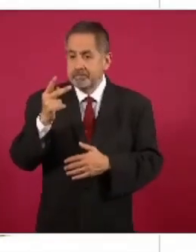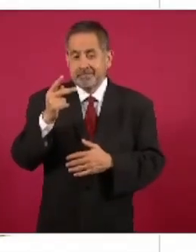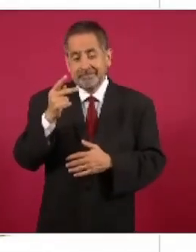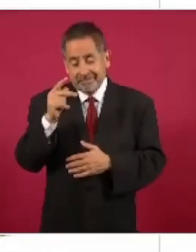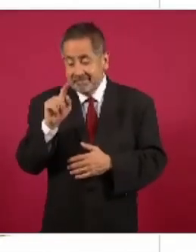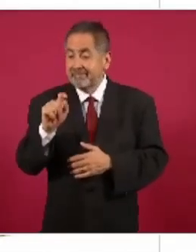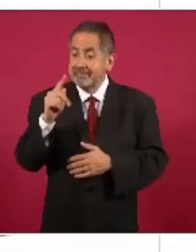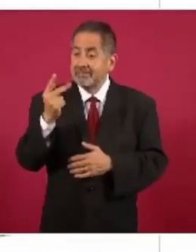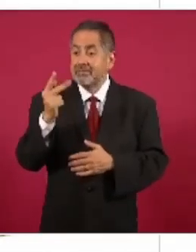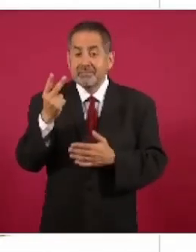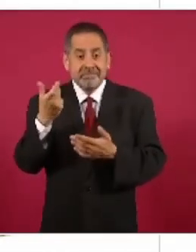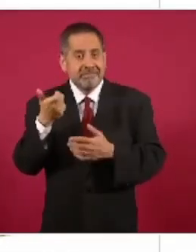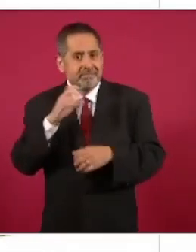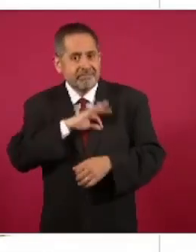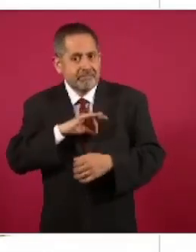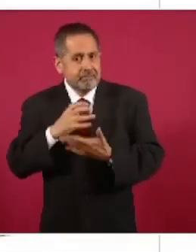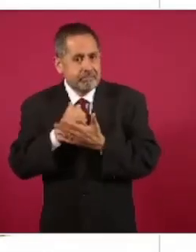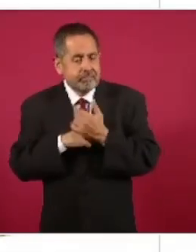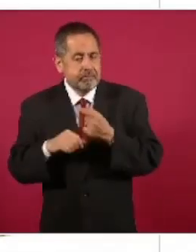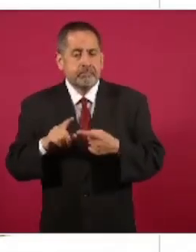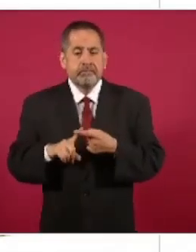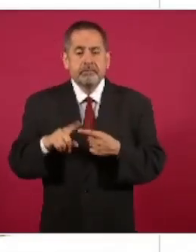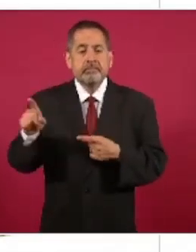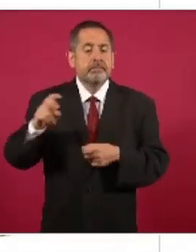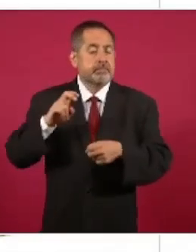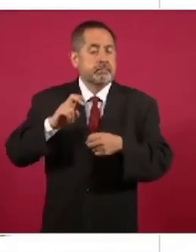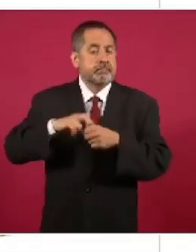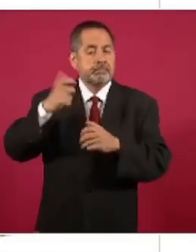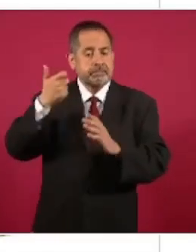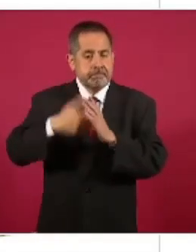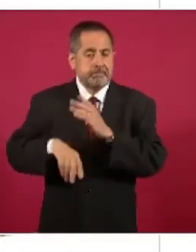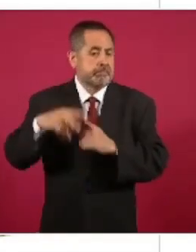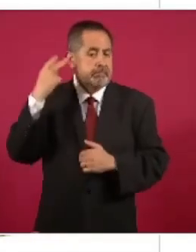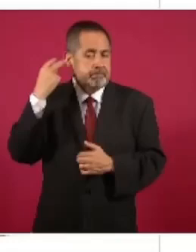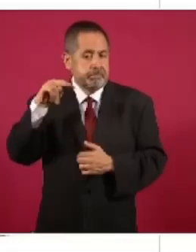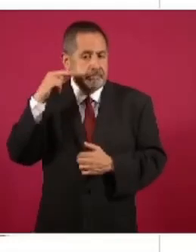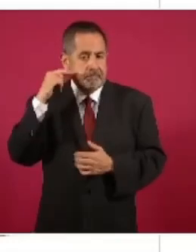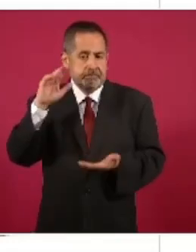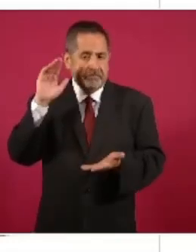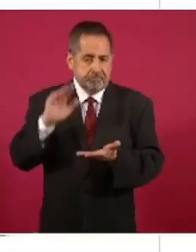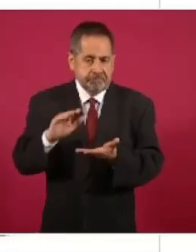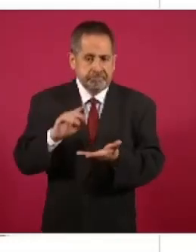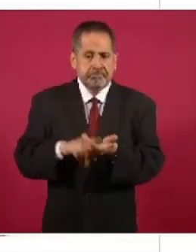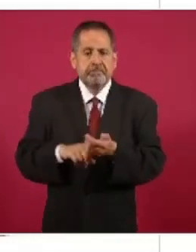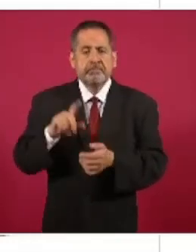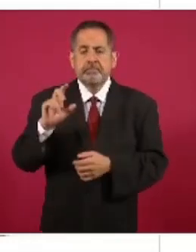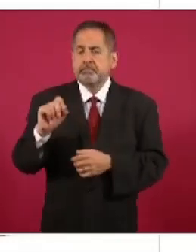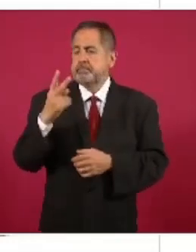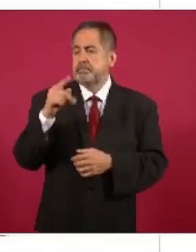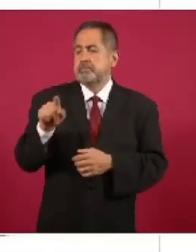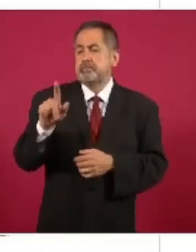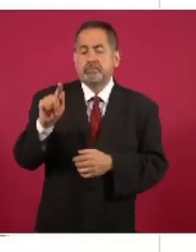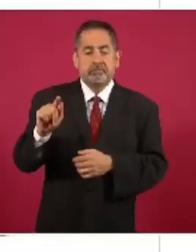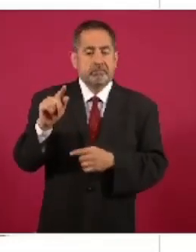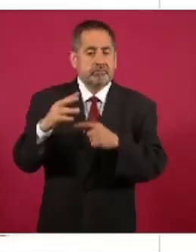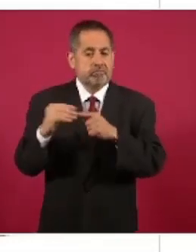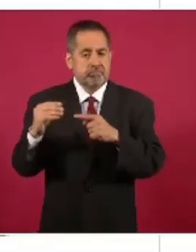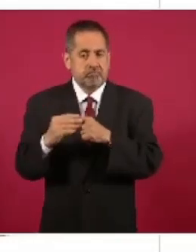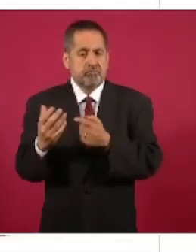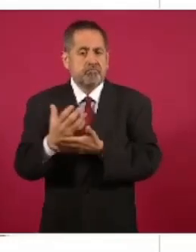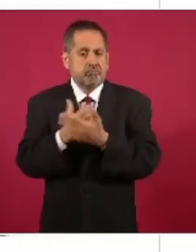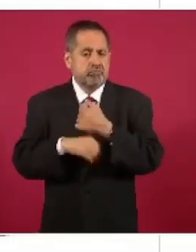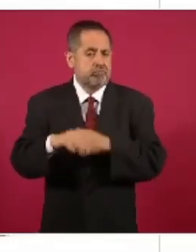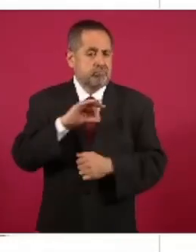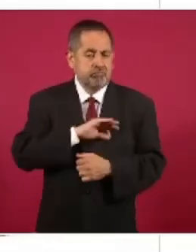más económica, franquicia Pemex en Veracruz, Veracruz, un precio al público de 22 pesos con 70 centavos,